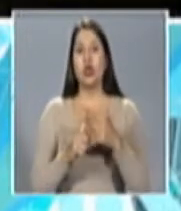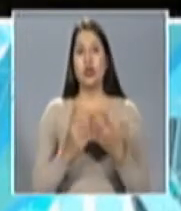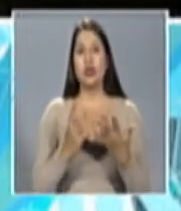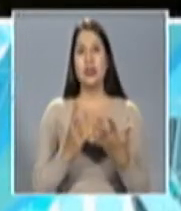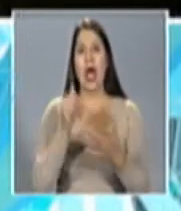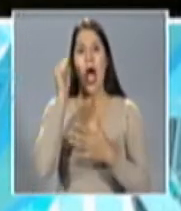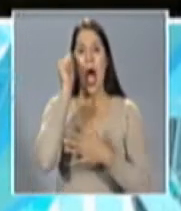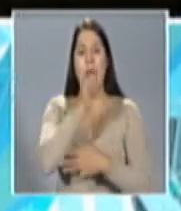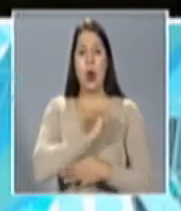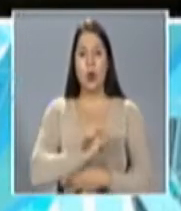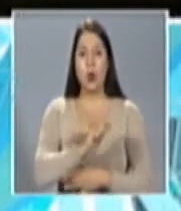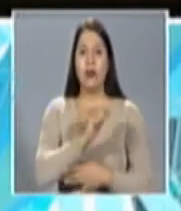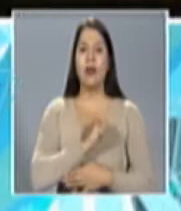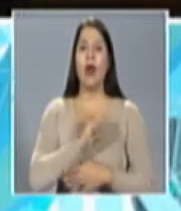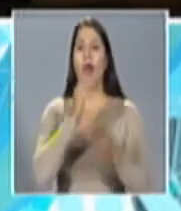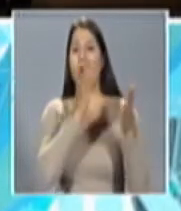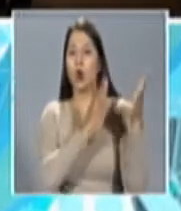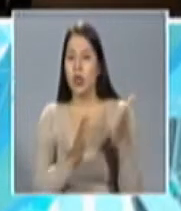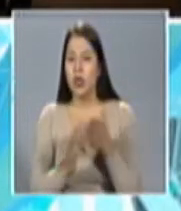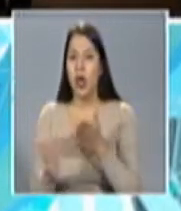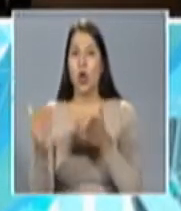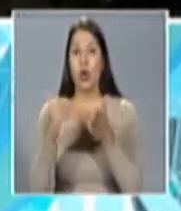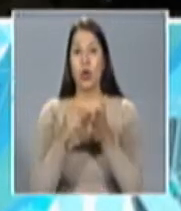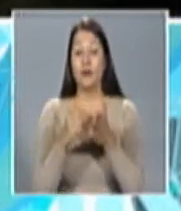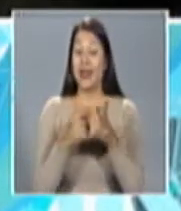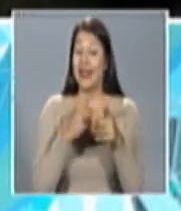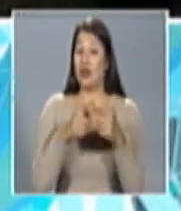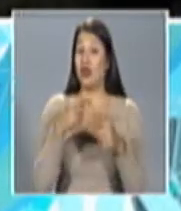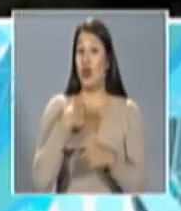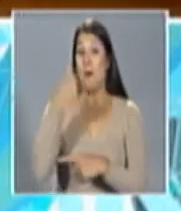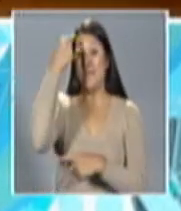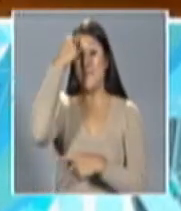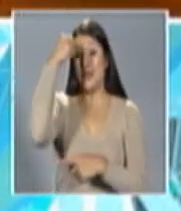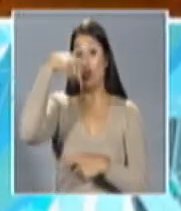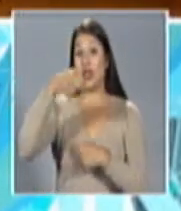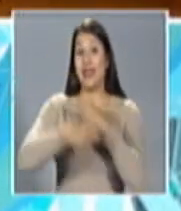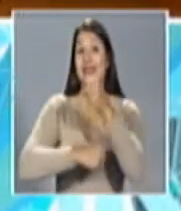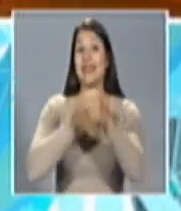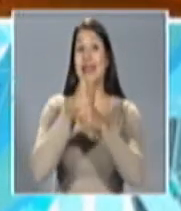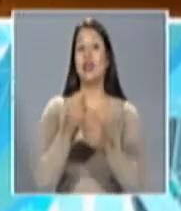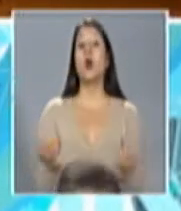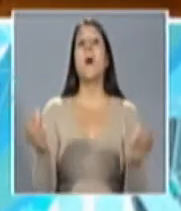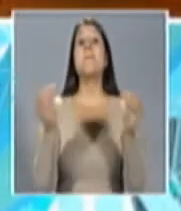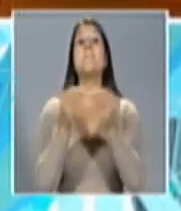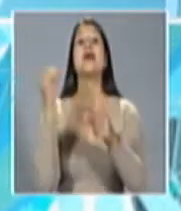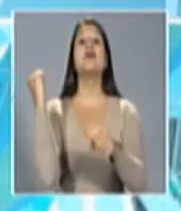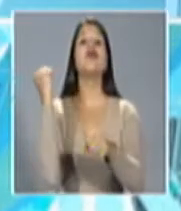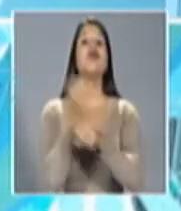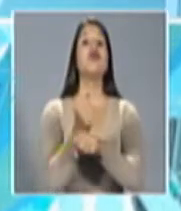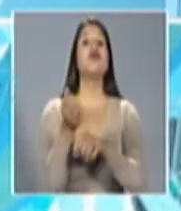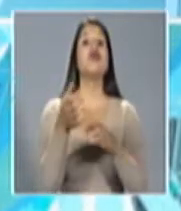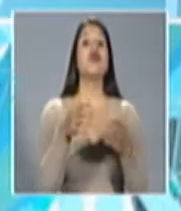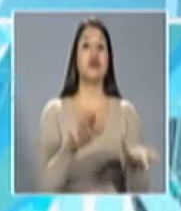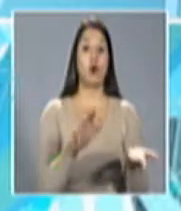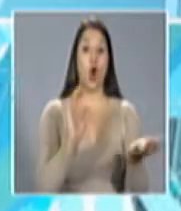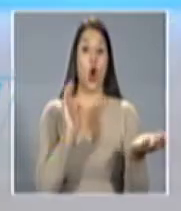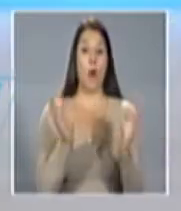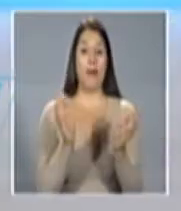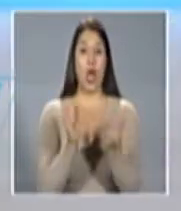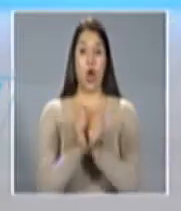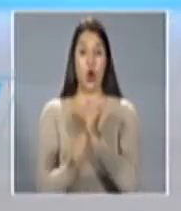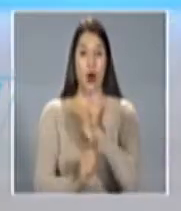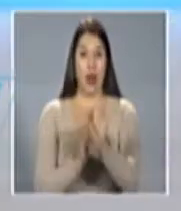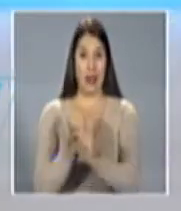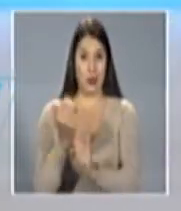mi juicio, puede implicar que este año tengamos inclusive muchos más homicidios que los que tuvimos el año pasado. Yo estoy haciendo la